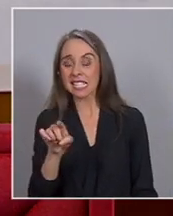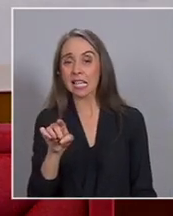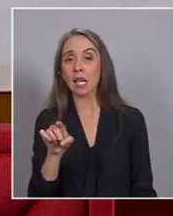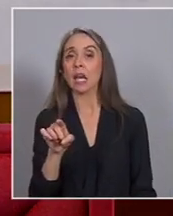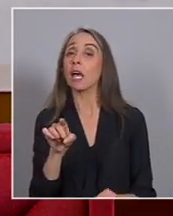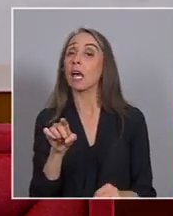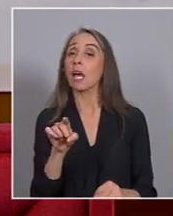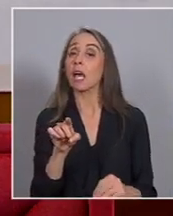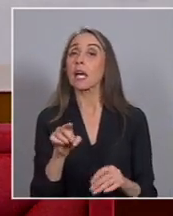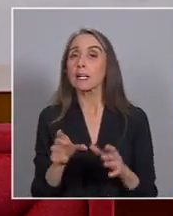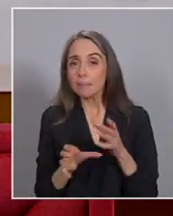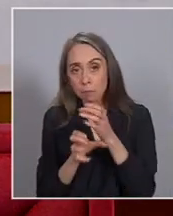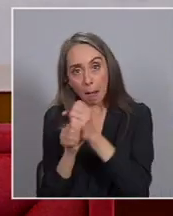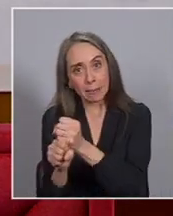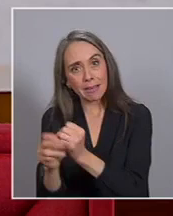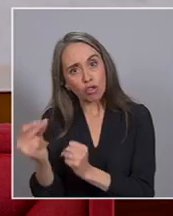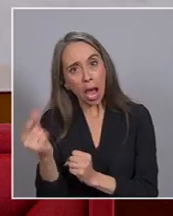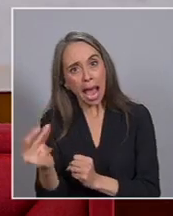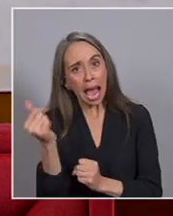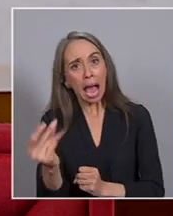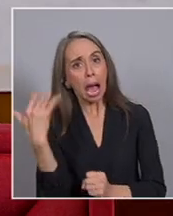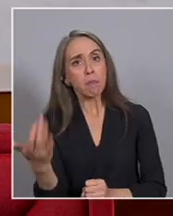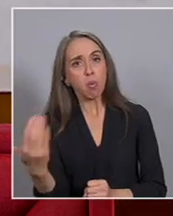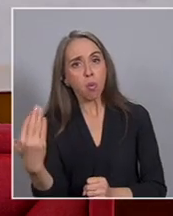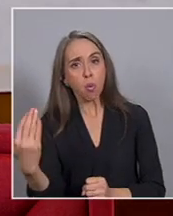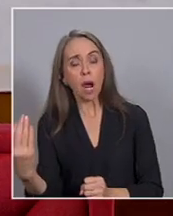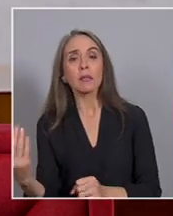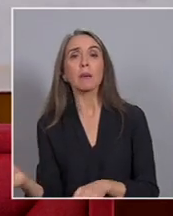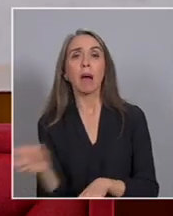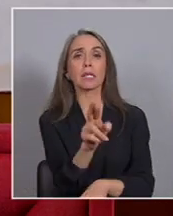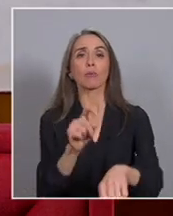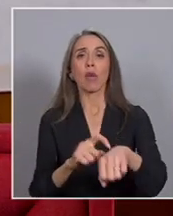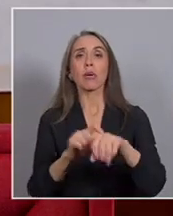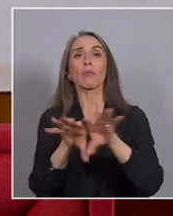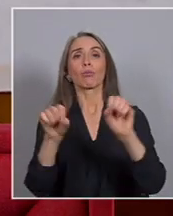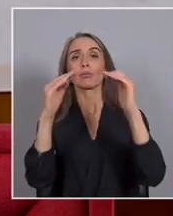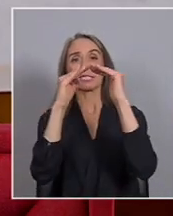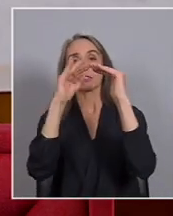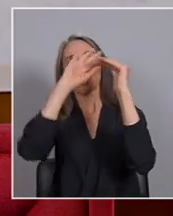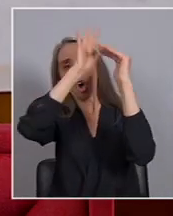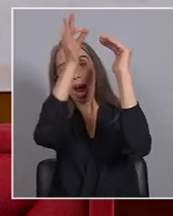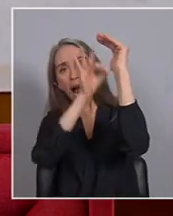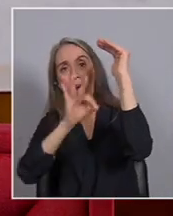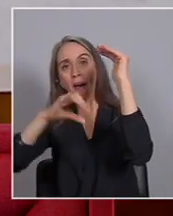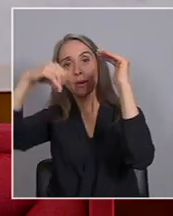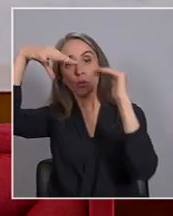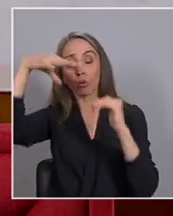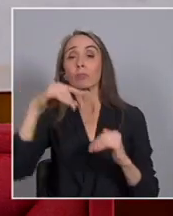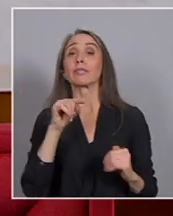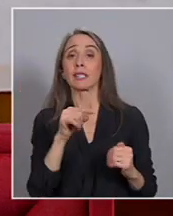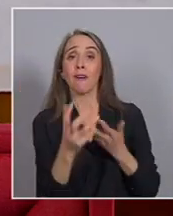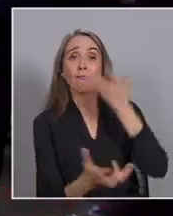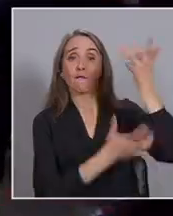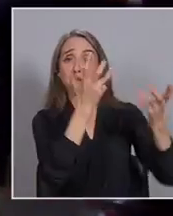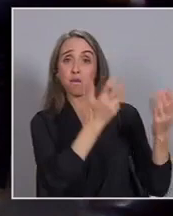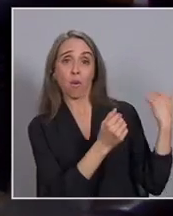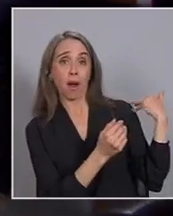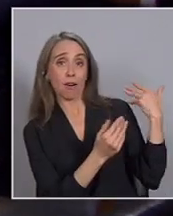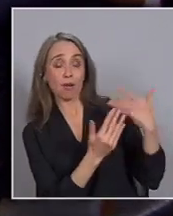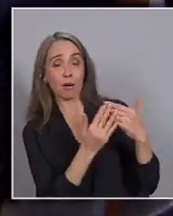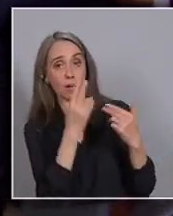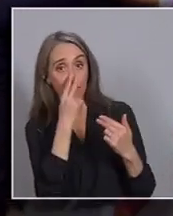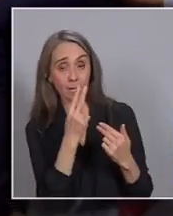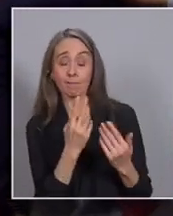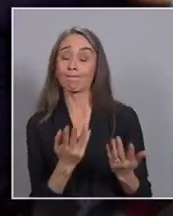estamos también apretando el tranco para poder llegar a tiempo. Estos hechos nos enseñan que debemos estar cada